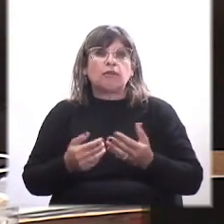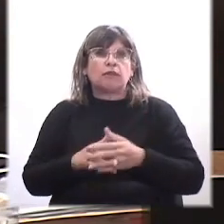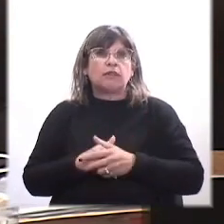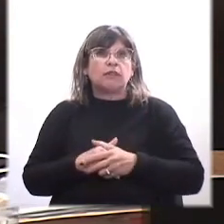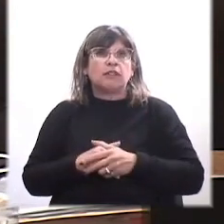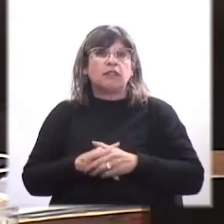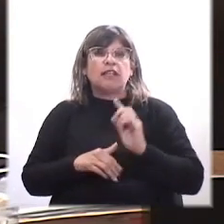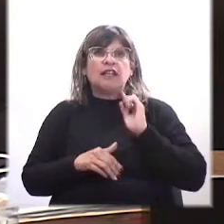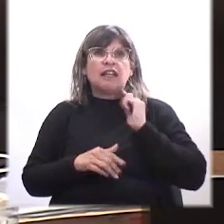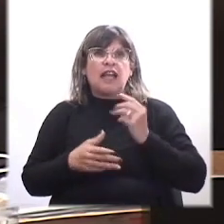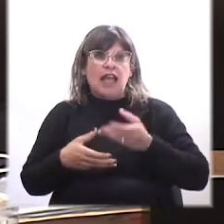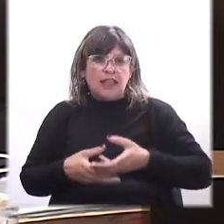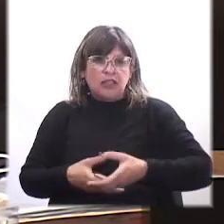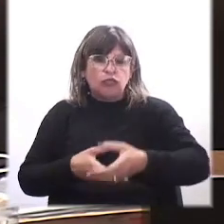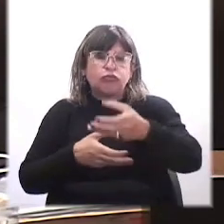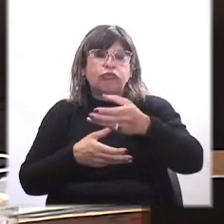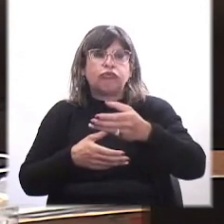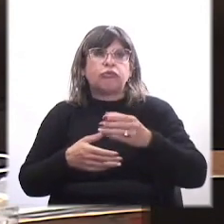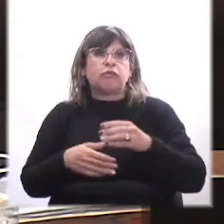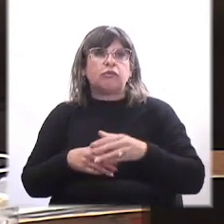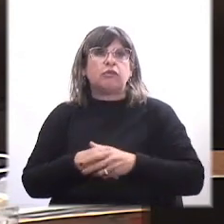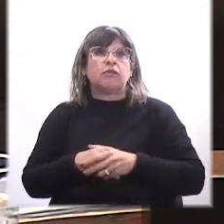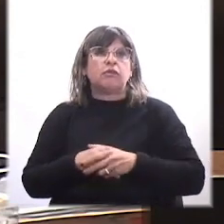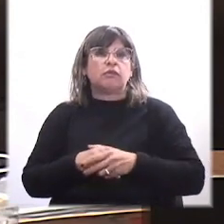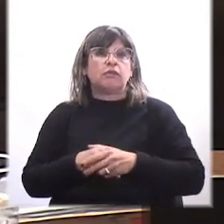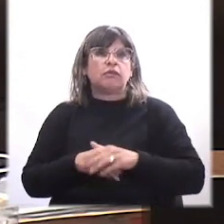El gasoducto de interconexión,